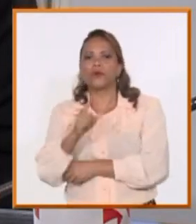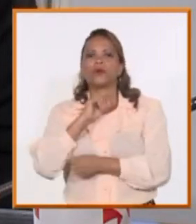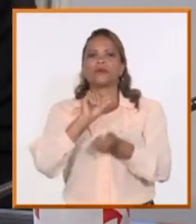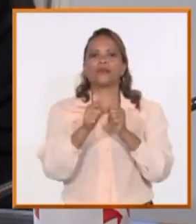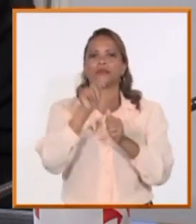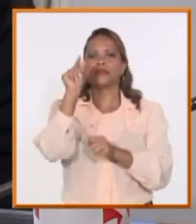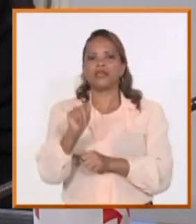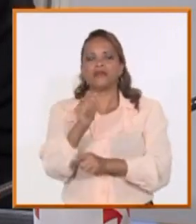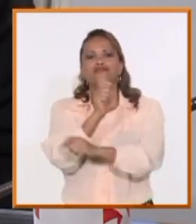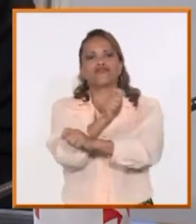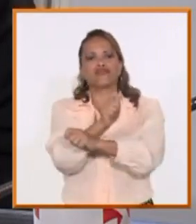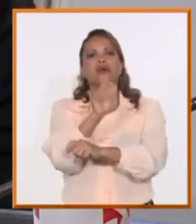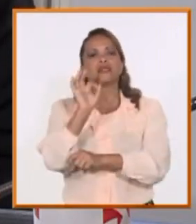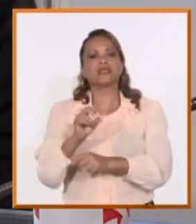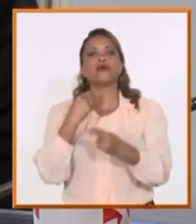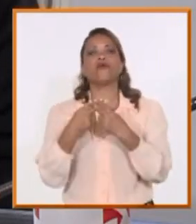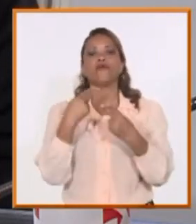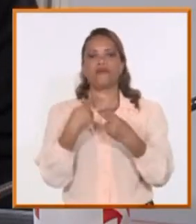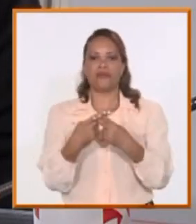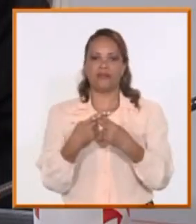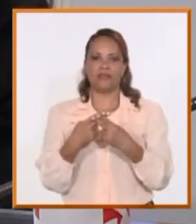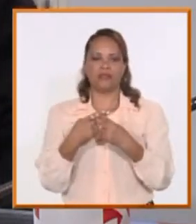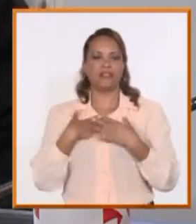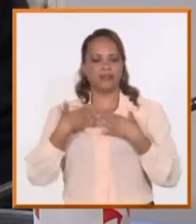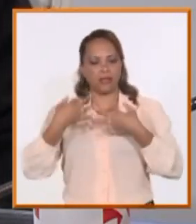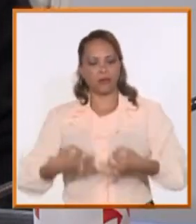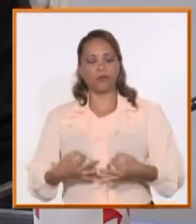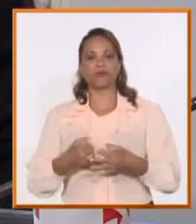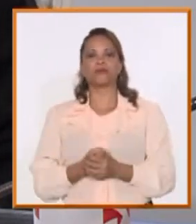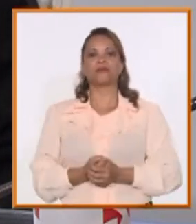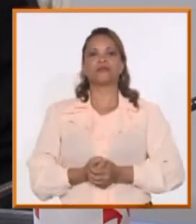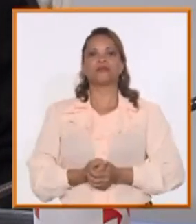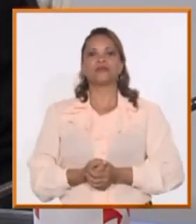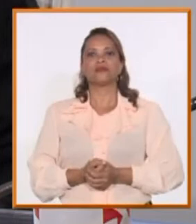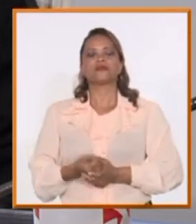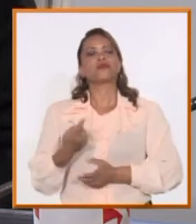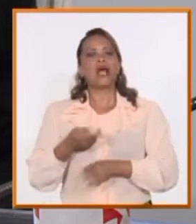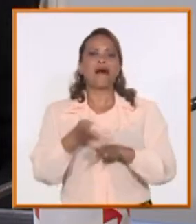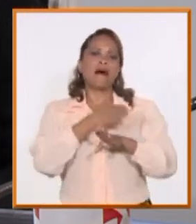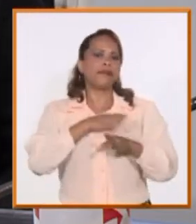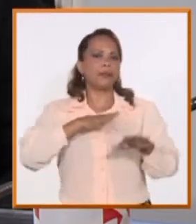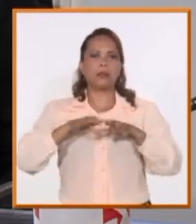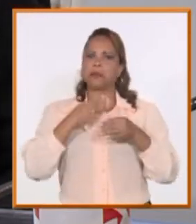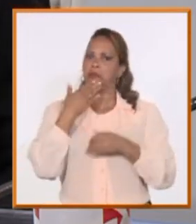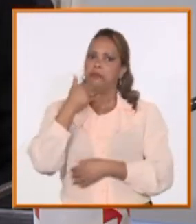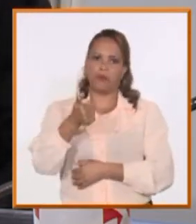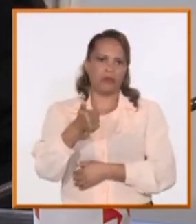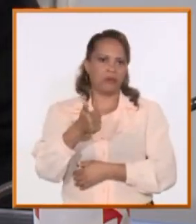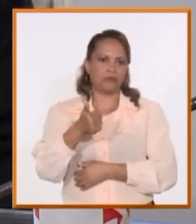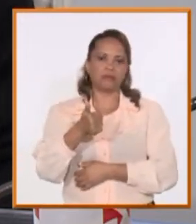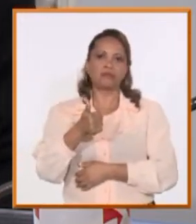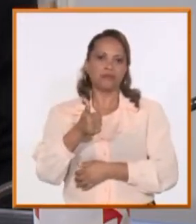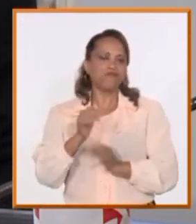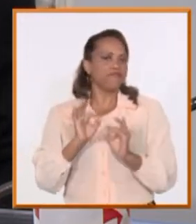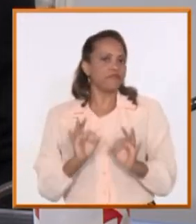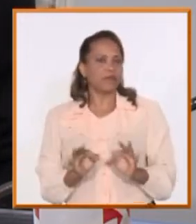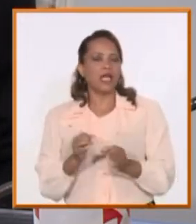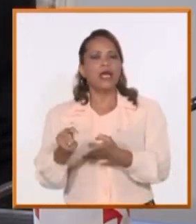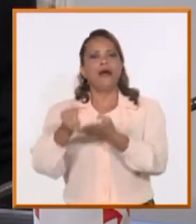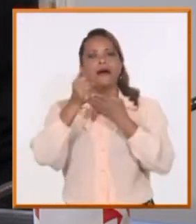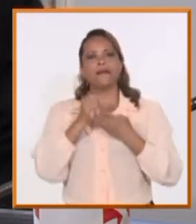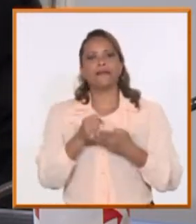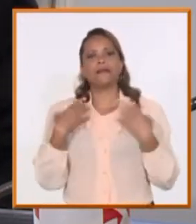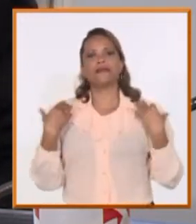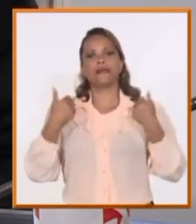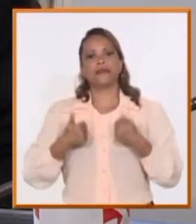atletas. Nosotros hemos tenido muy buena preparación, hay que ser honestos, con el apoyo de la dirección